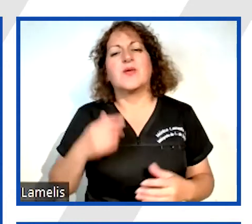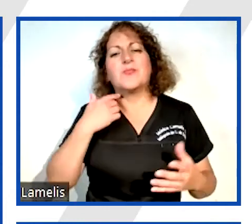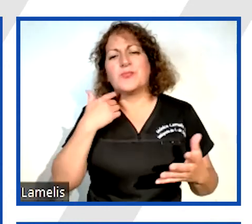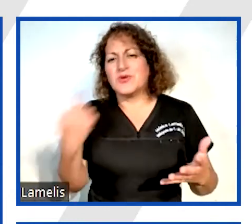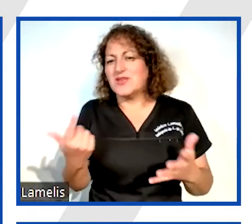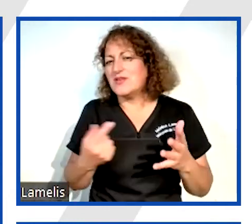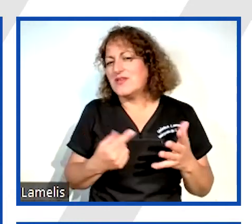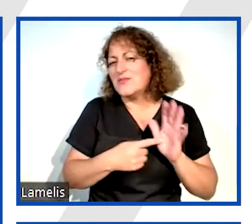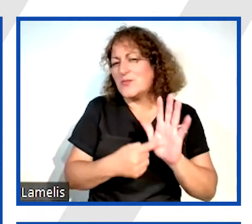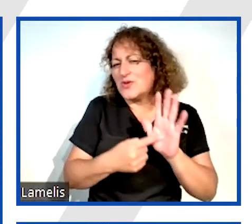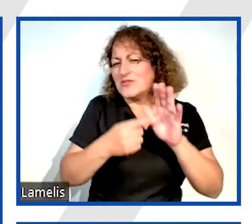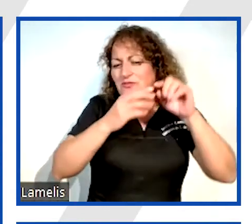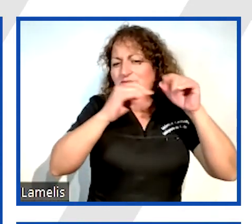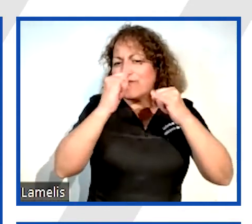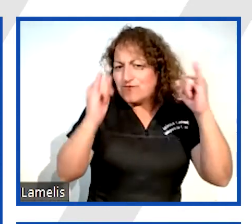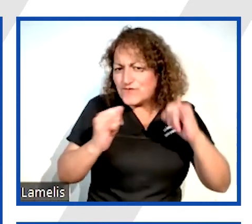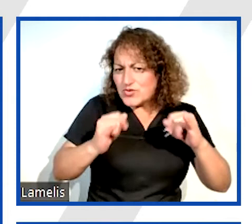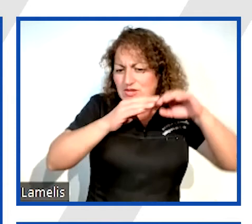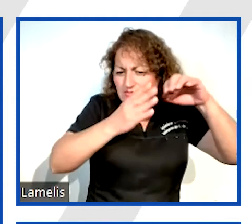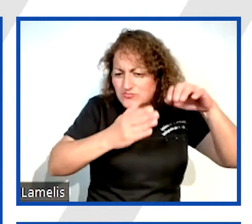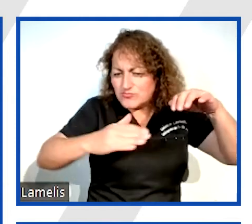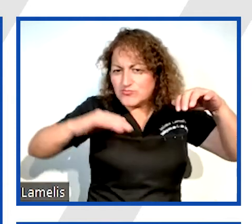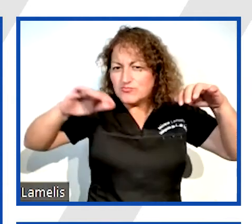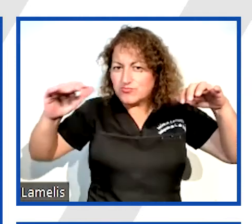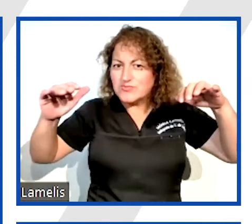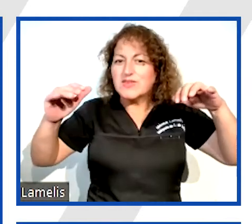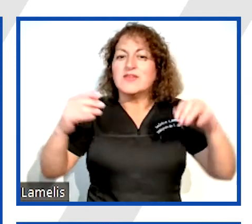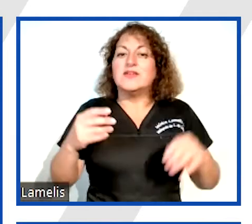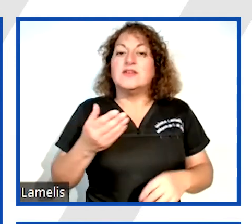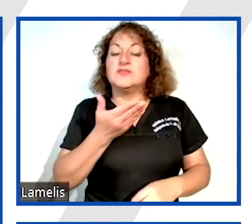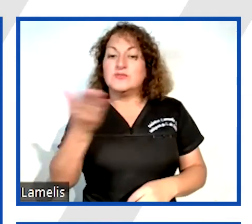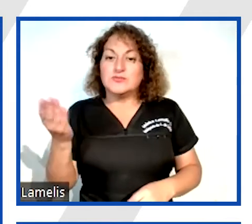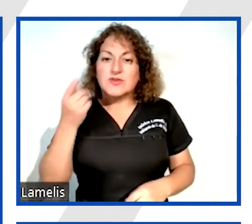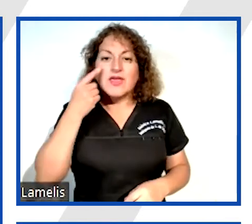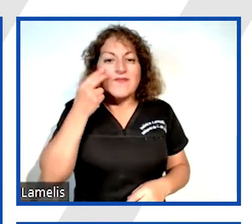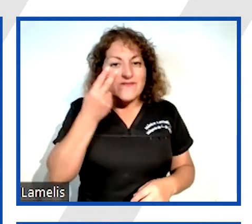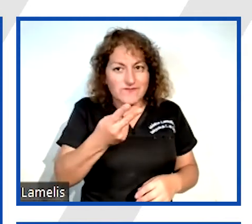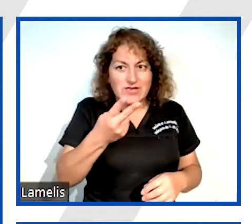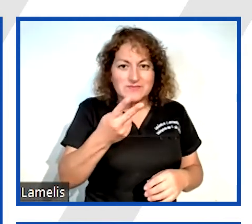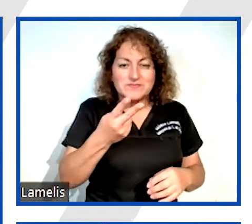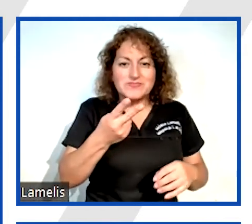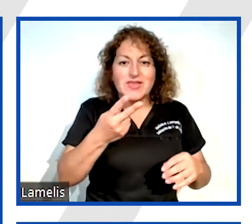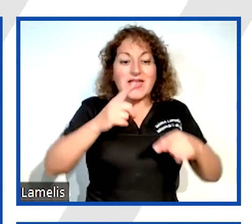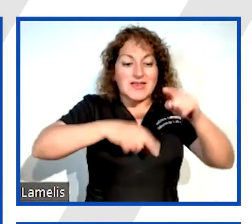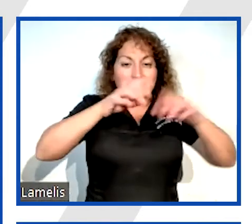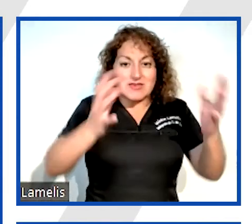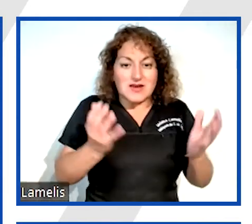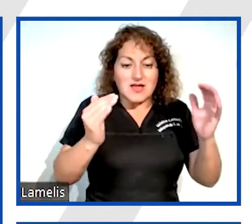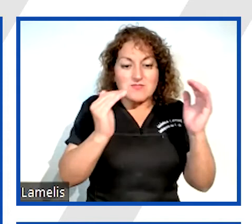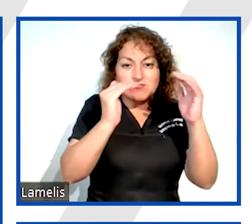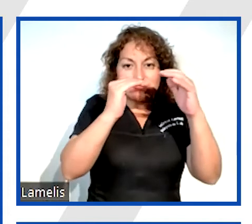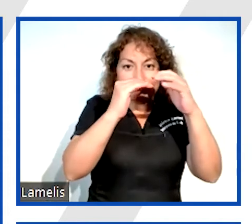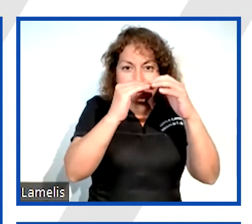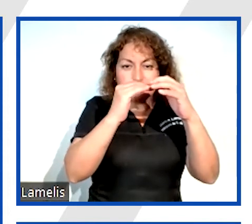forma de esos cráteres bueno si nosotros miramos las placas tectónicas ya que son básicamente verdad que tenemos